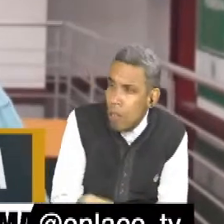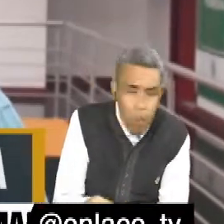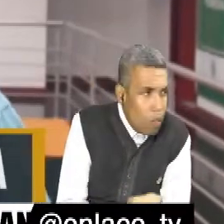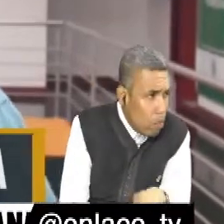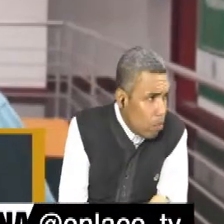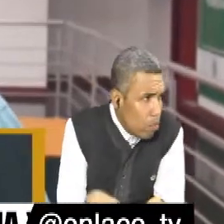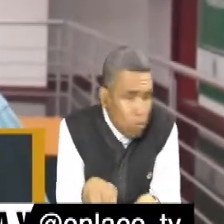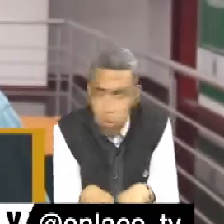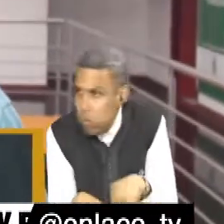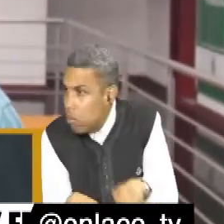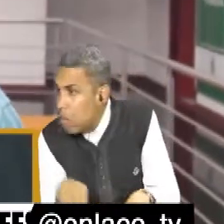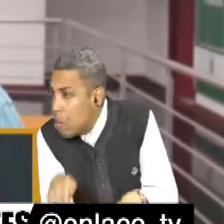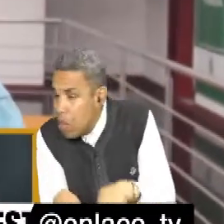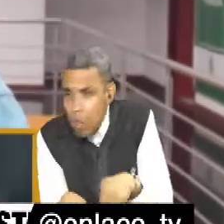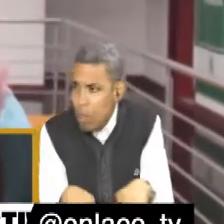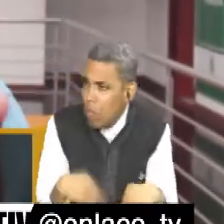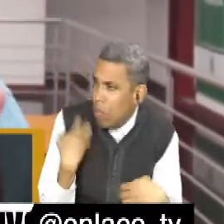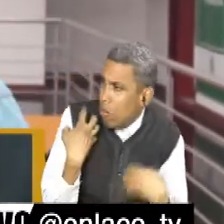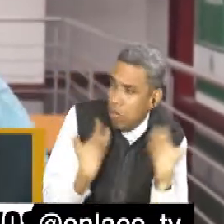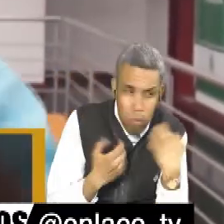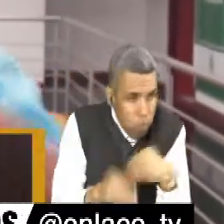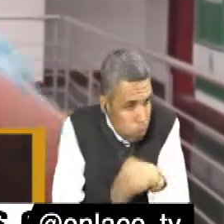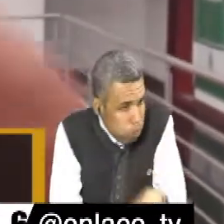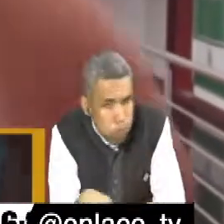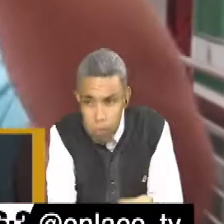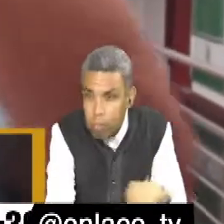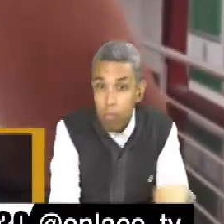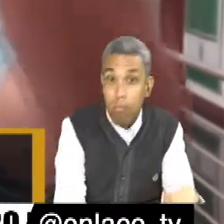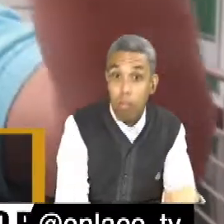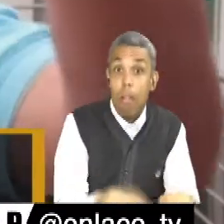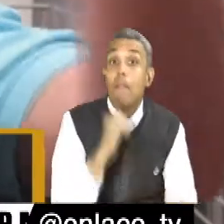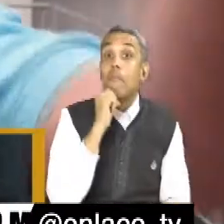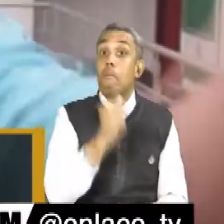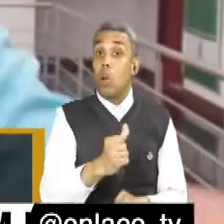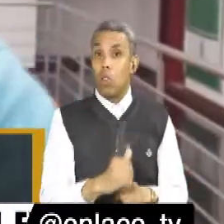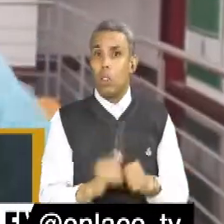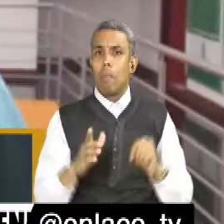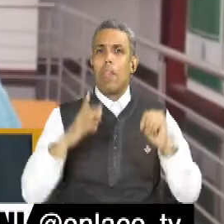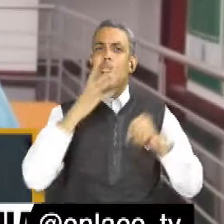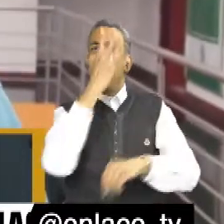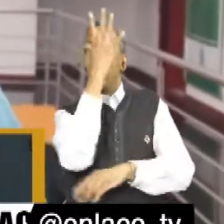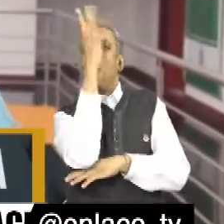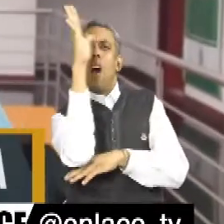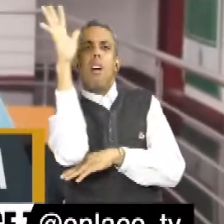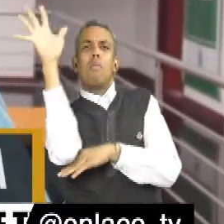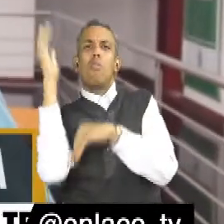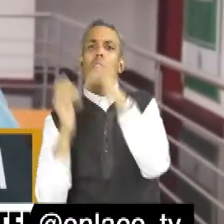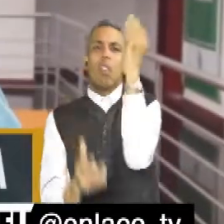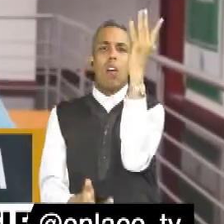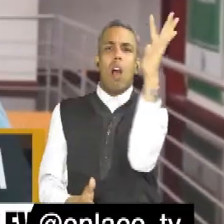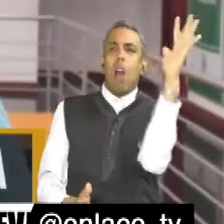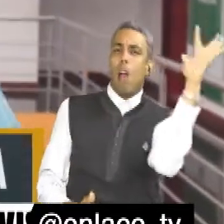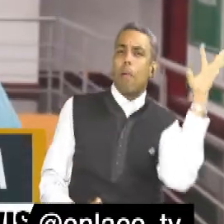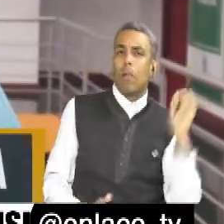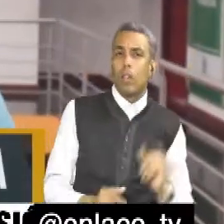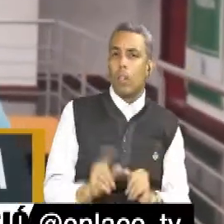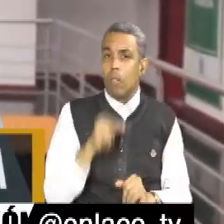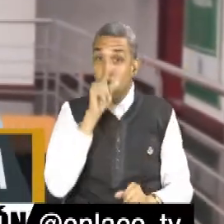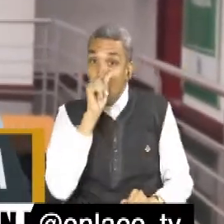lo que tiene que ver con la fauna del entorno, en los árboles, en las zonas donde ellos tienen sus nidos,